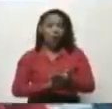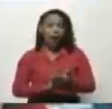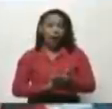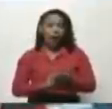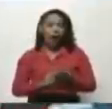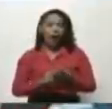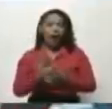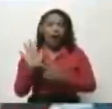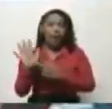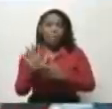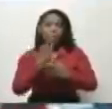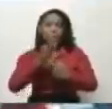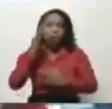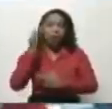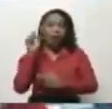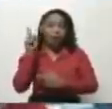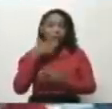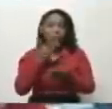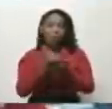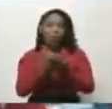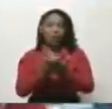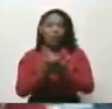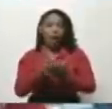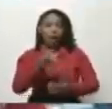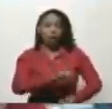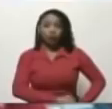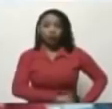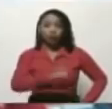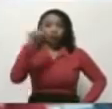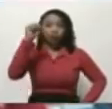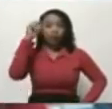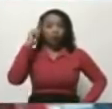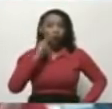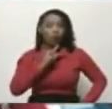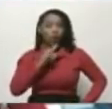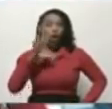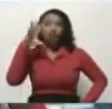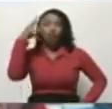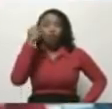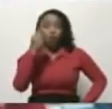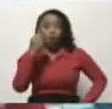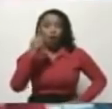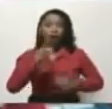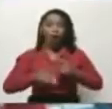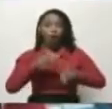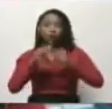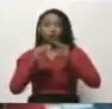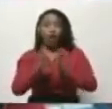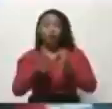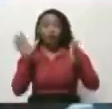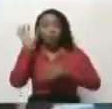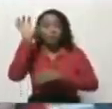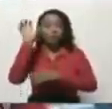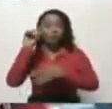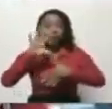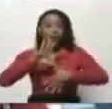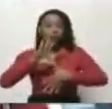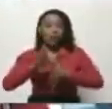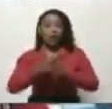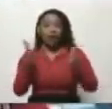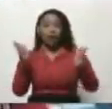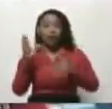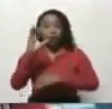real esa propuesta. Fue el libertador Simón Bolívar quien logró, a través de la construcción de la gran patria americana, de la gran Colombia,